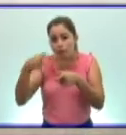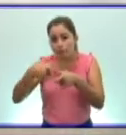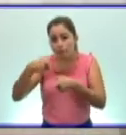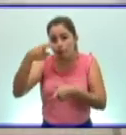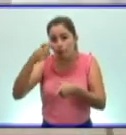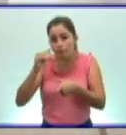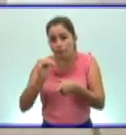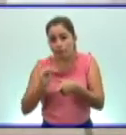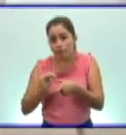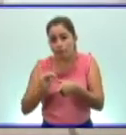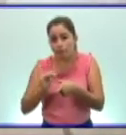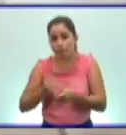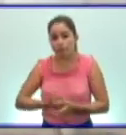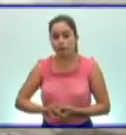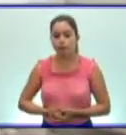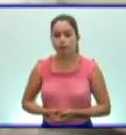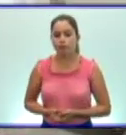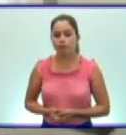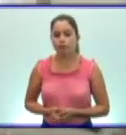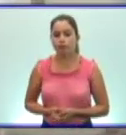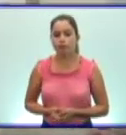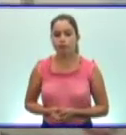aforo.